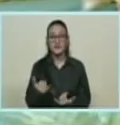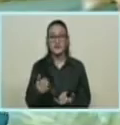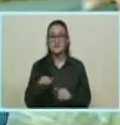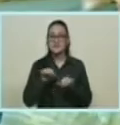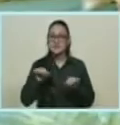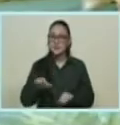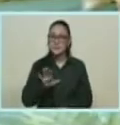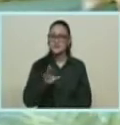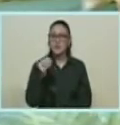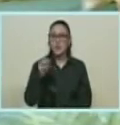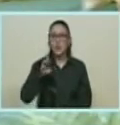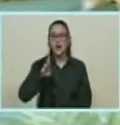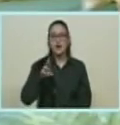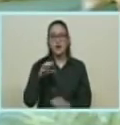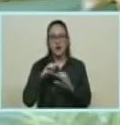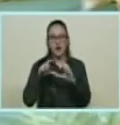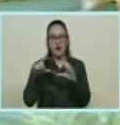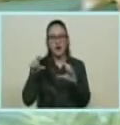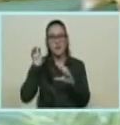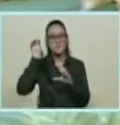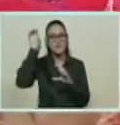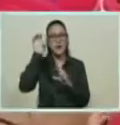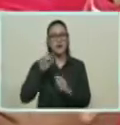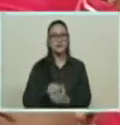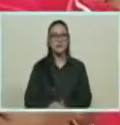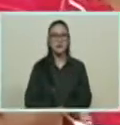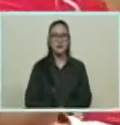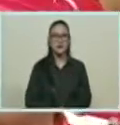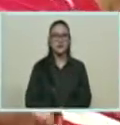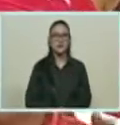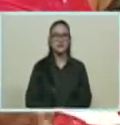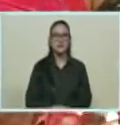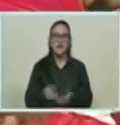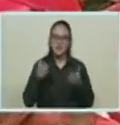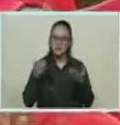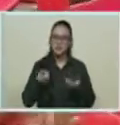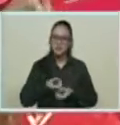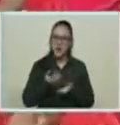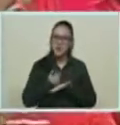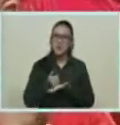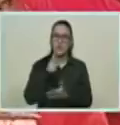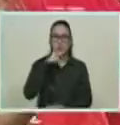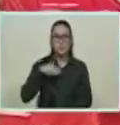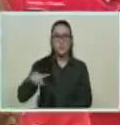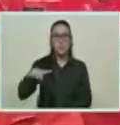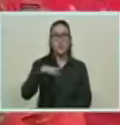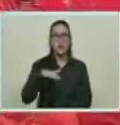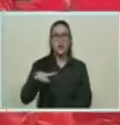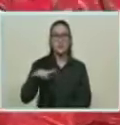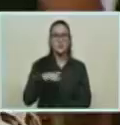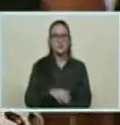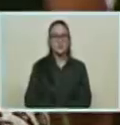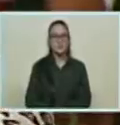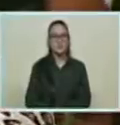QR, el carnet de la patria, para darle un trato personalizado al pueblo, un trato